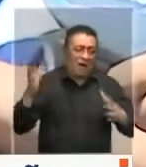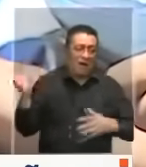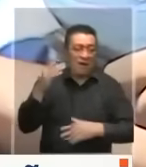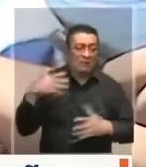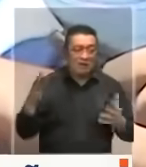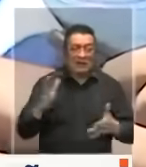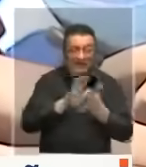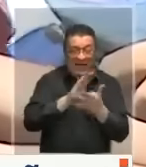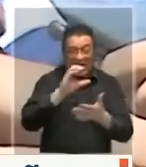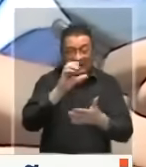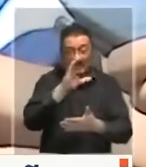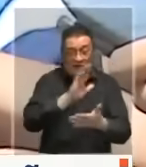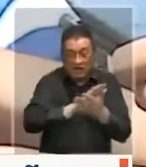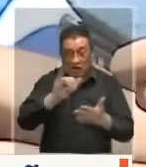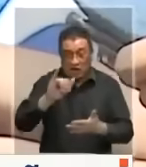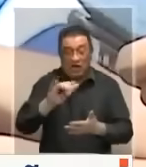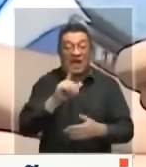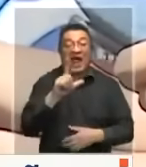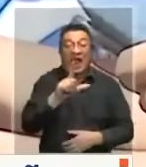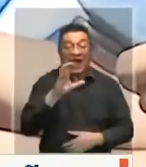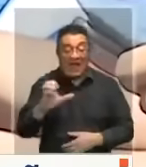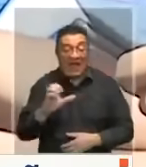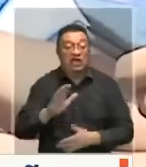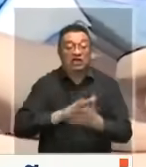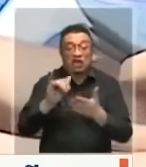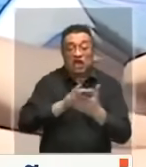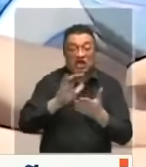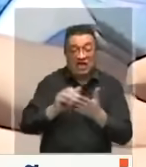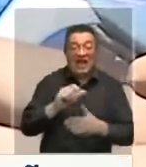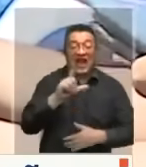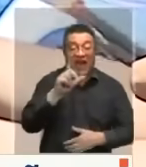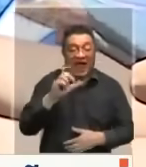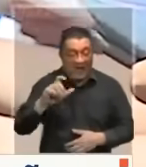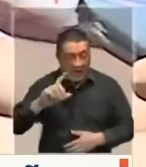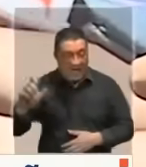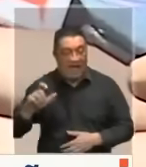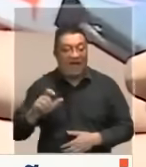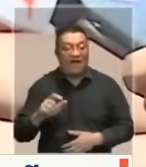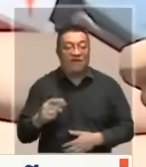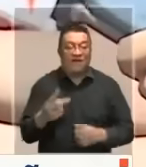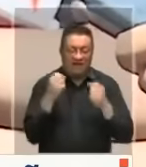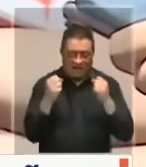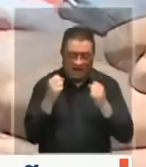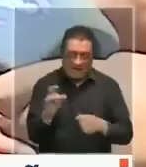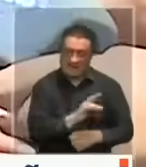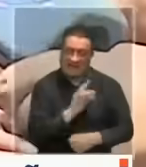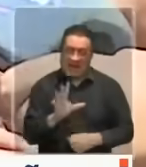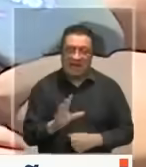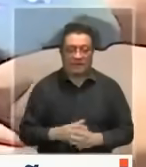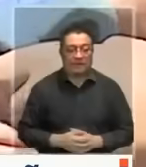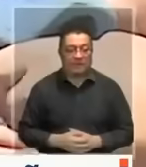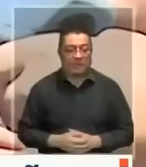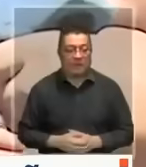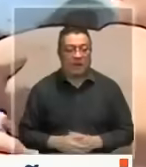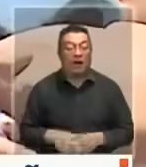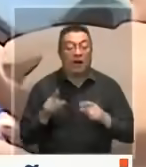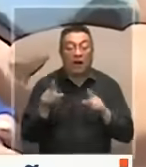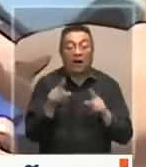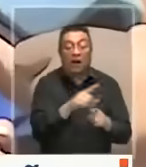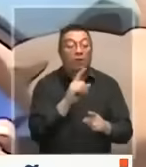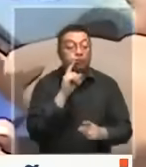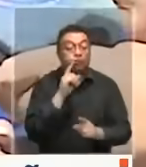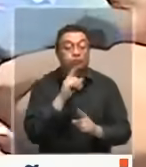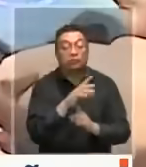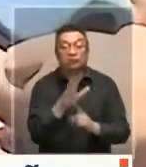tres. ¡CHI! ¡Sí! ¡Lele! ¡Sí, sí, sí! ¡Lele, le! ¡Viva Chile! ¿Quiénes están atrás de